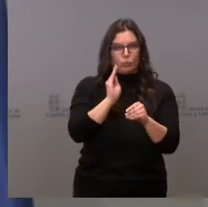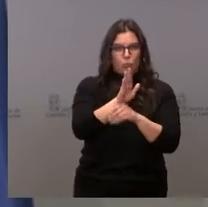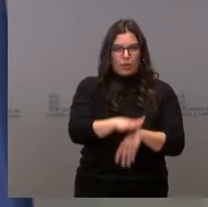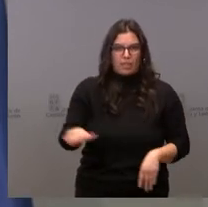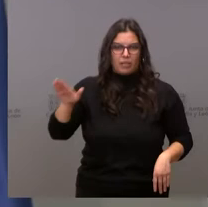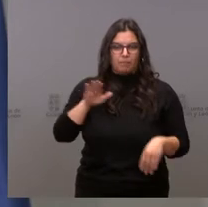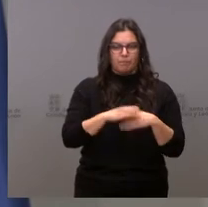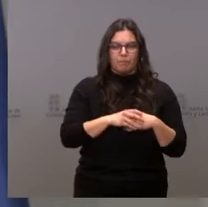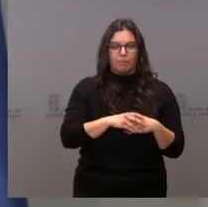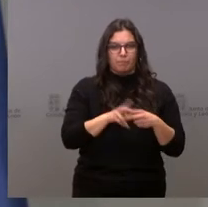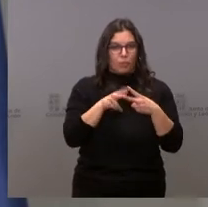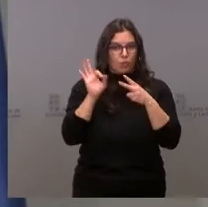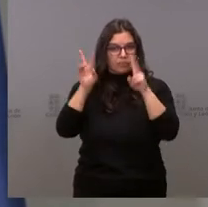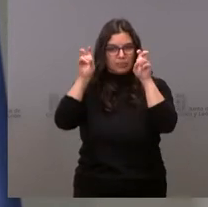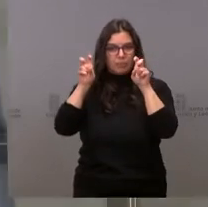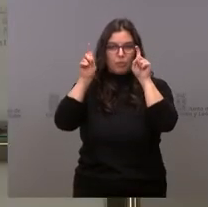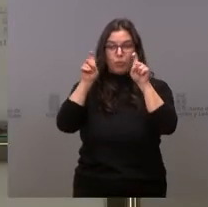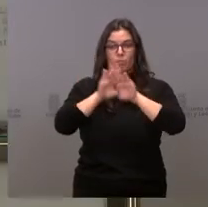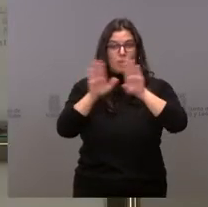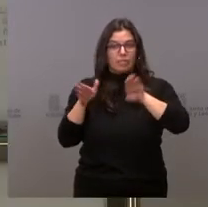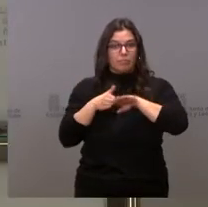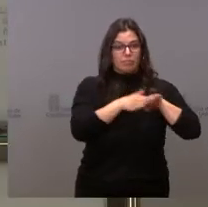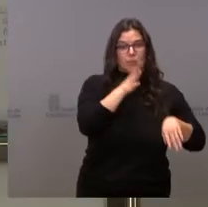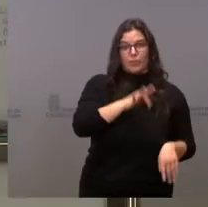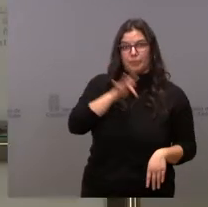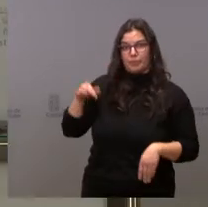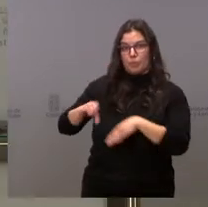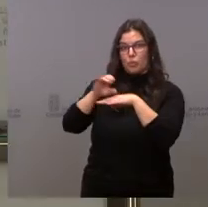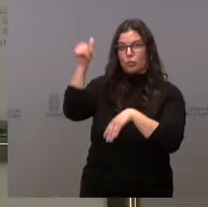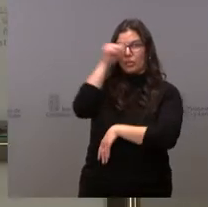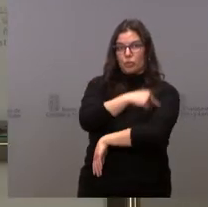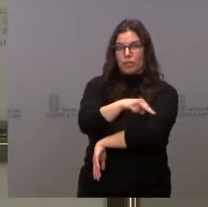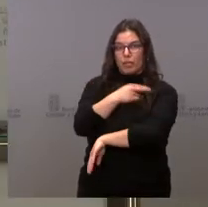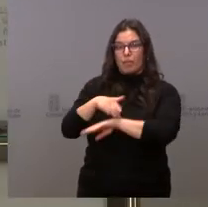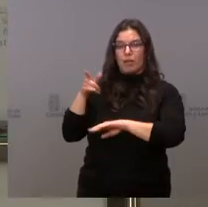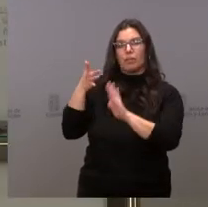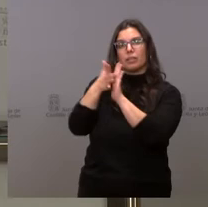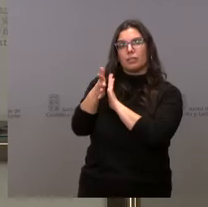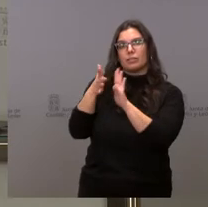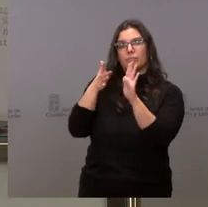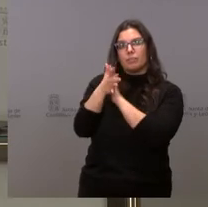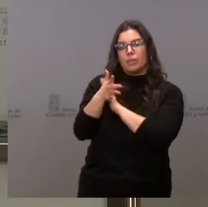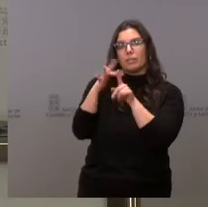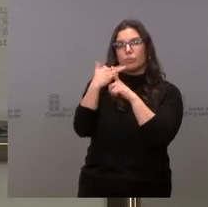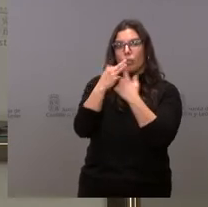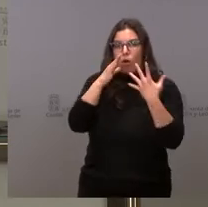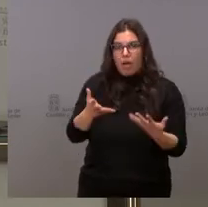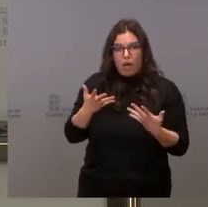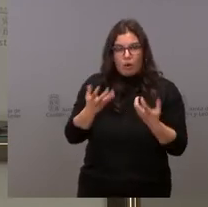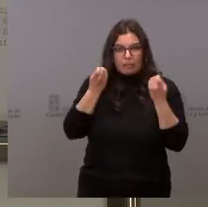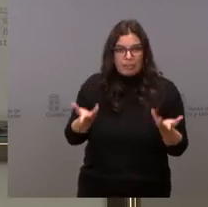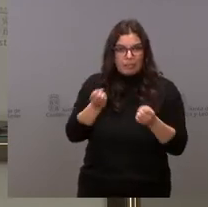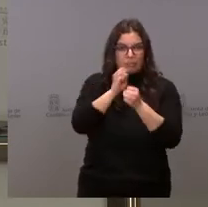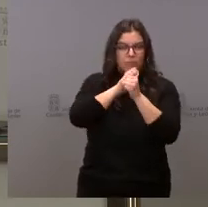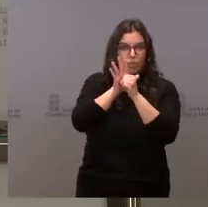privado y sin más pues toda la palabra al consejero de sanidad para que nos señale cuál es la situación actual de la